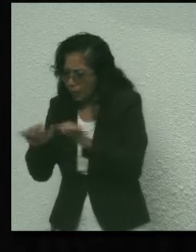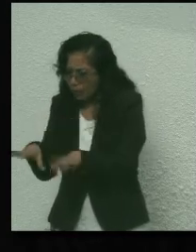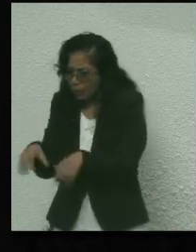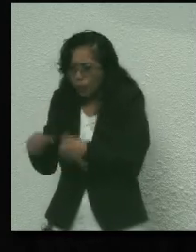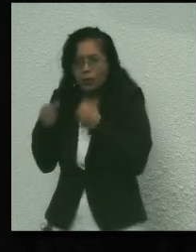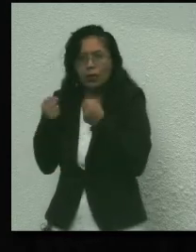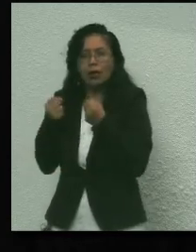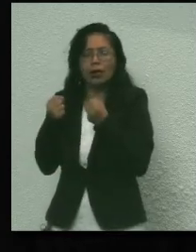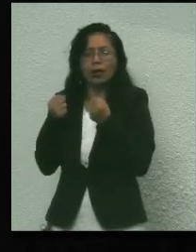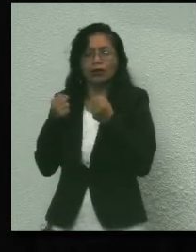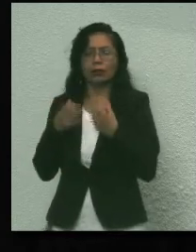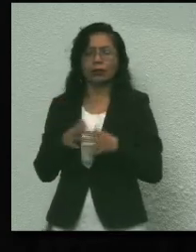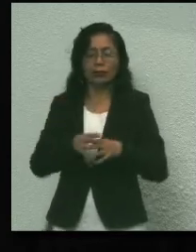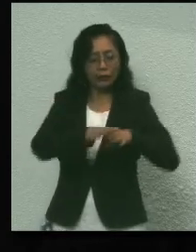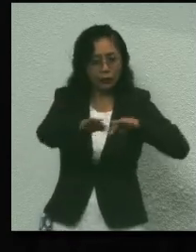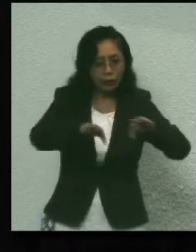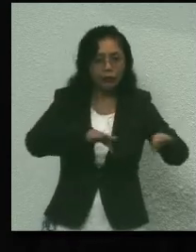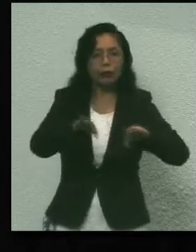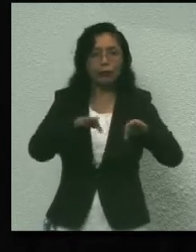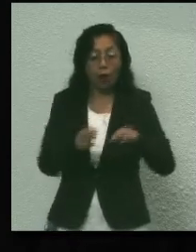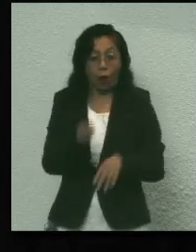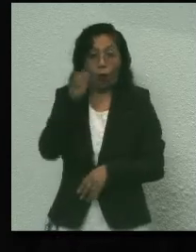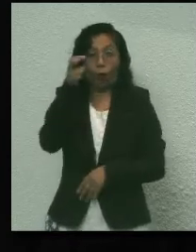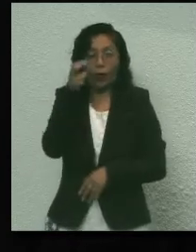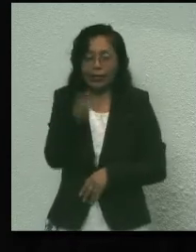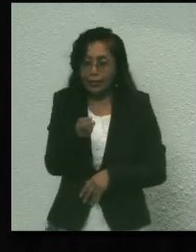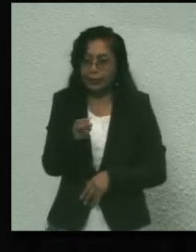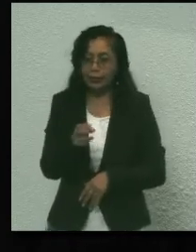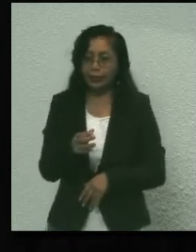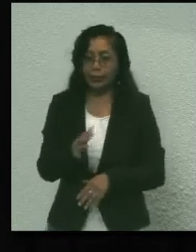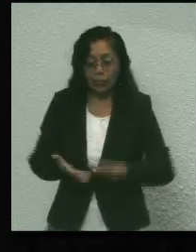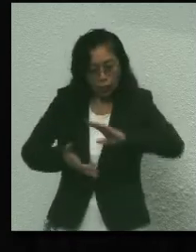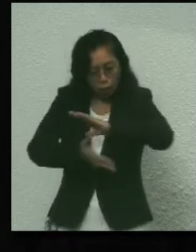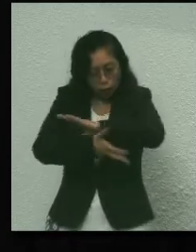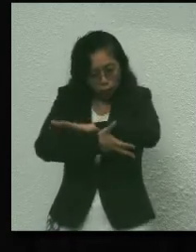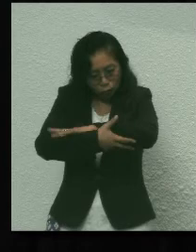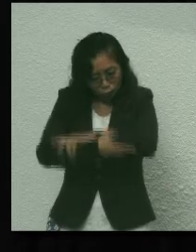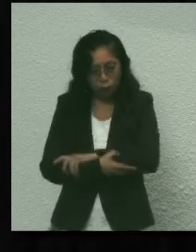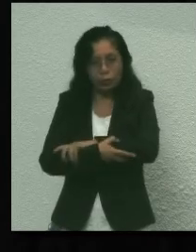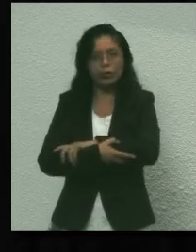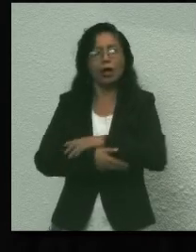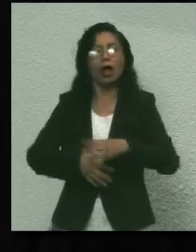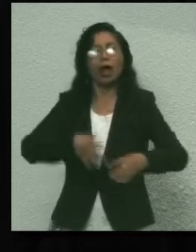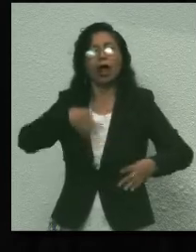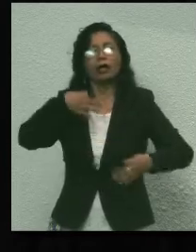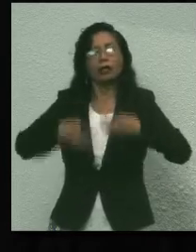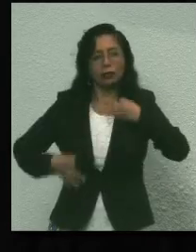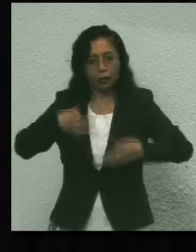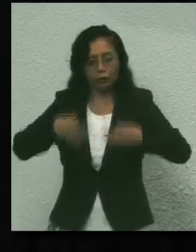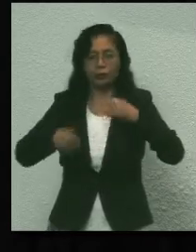daba el bienestar laboral. Es el momento de la solidaridad y de la justicia social.